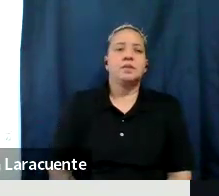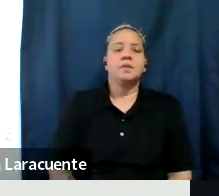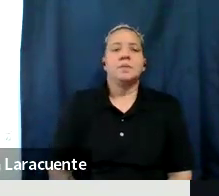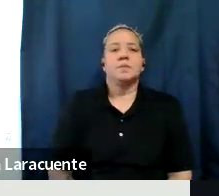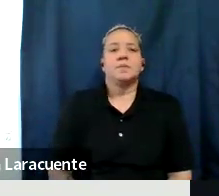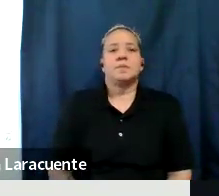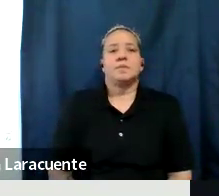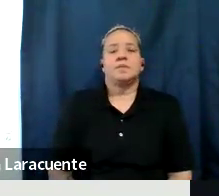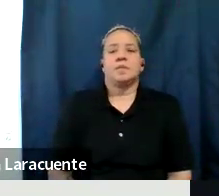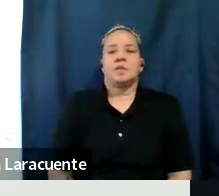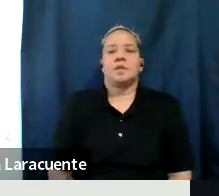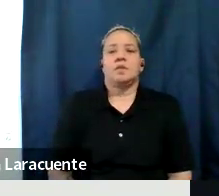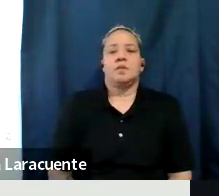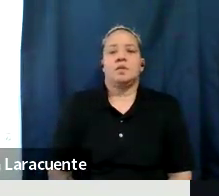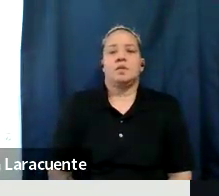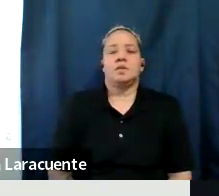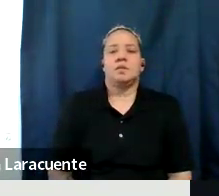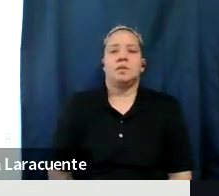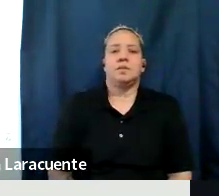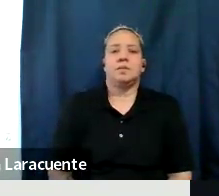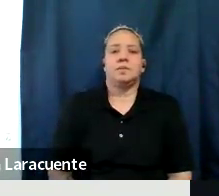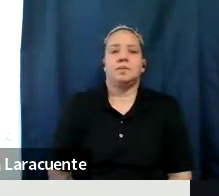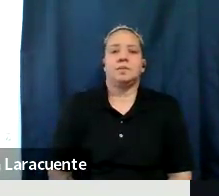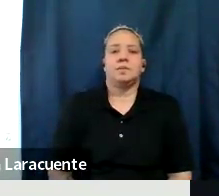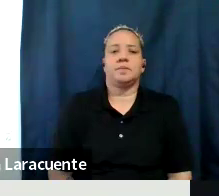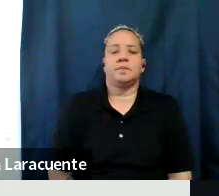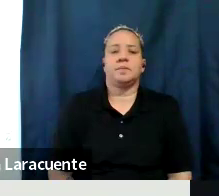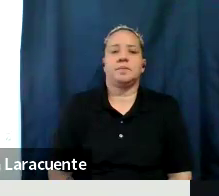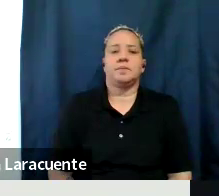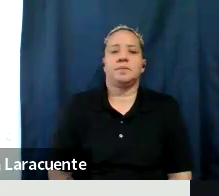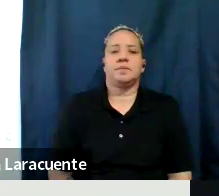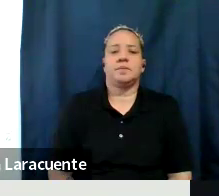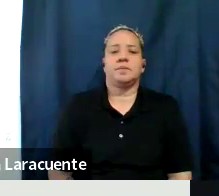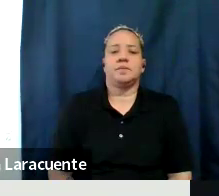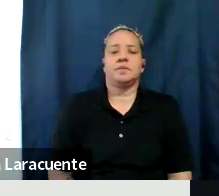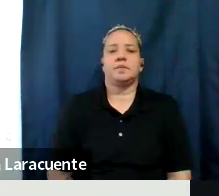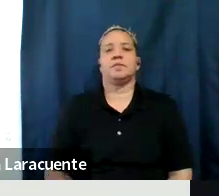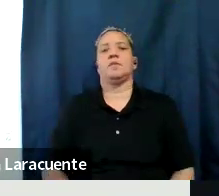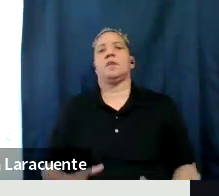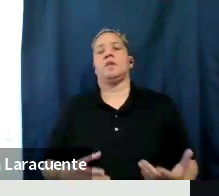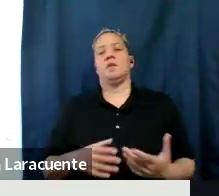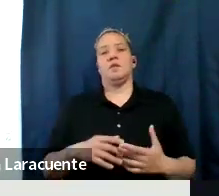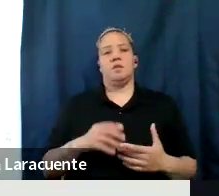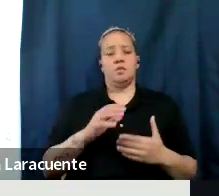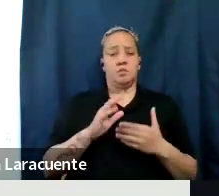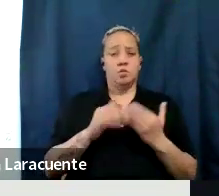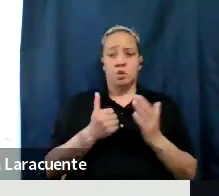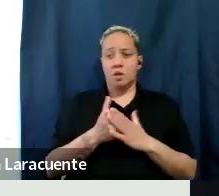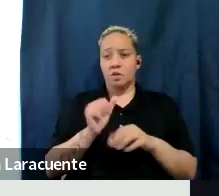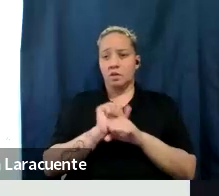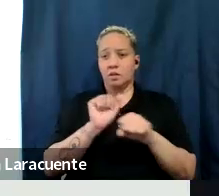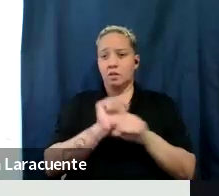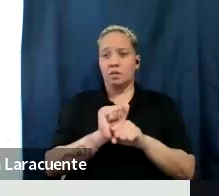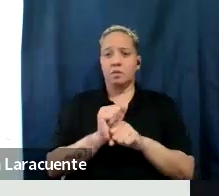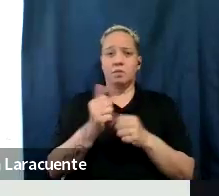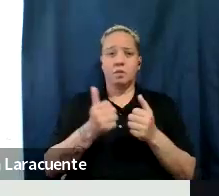Una de las preguntas que nos envían es, de todas las obras de Juan Ramón Jiménez, ¿cuál de ellas ha impactado